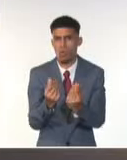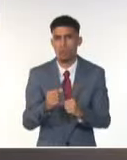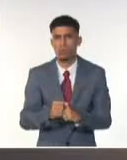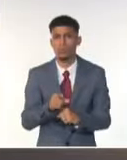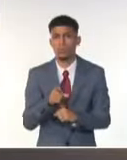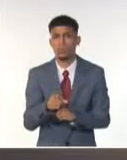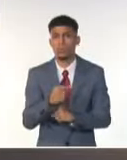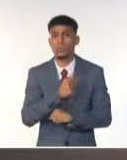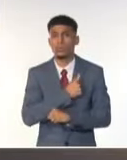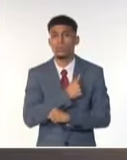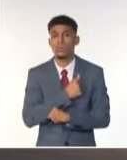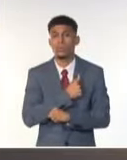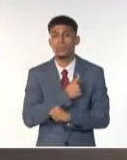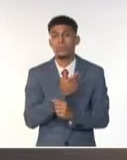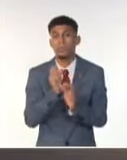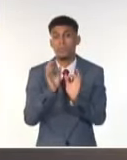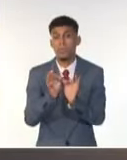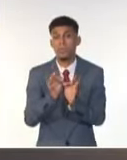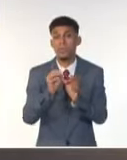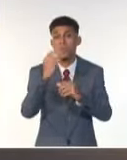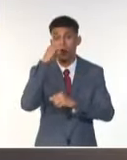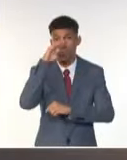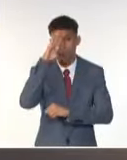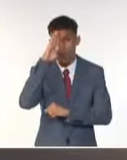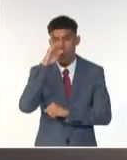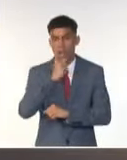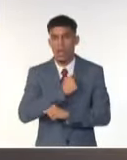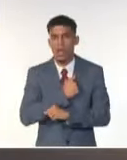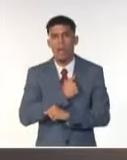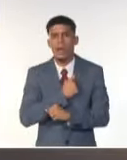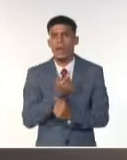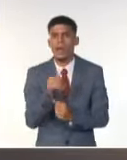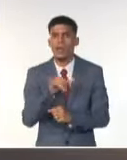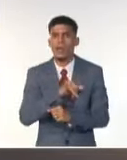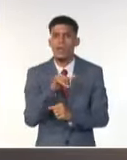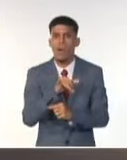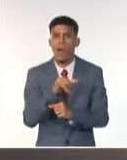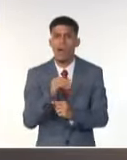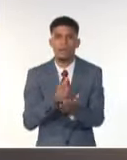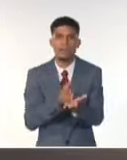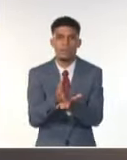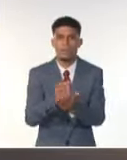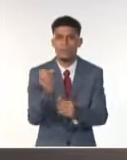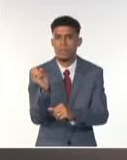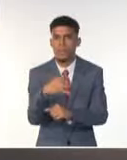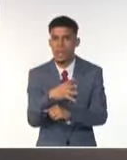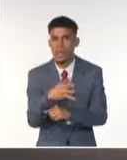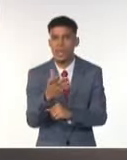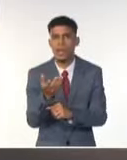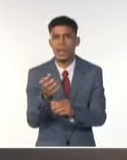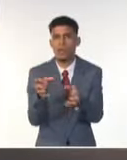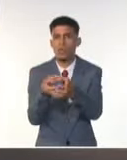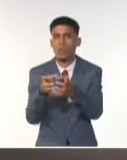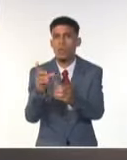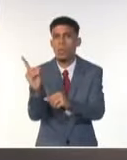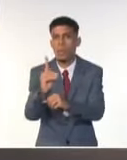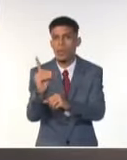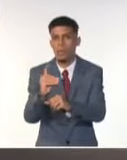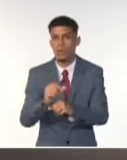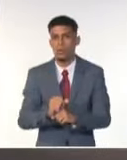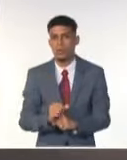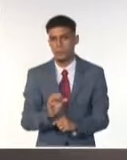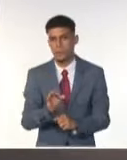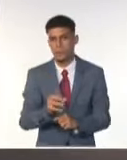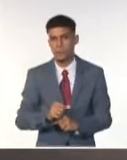tema Cuba a la contienda electoral para atacar a los demócratas, lo cual habla de la nula ética política del sistema